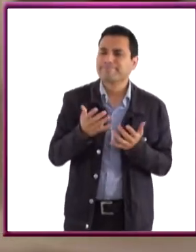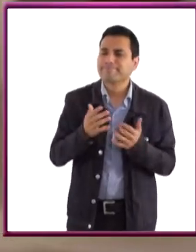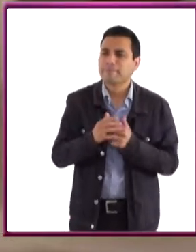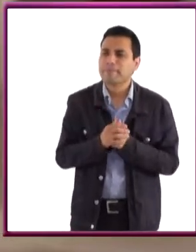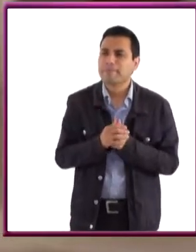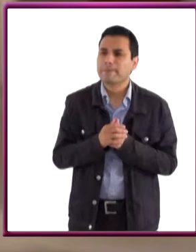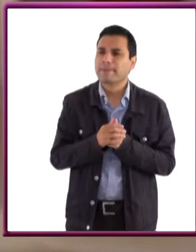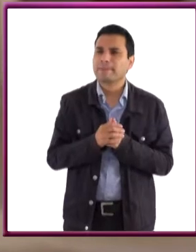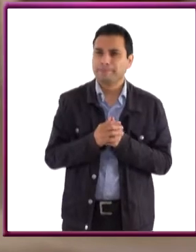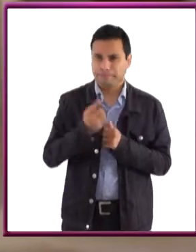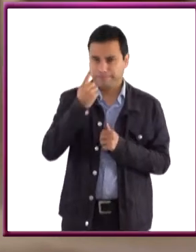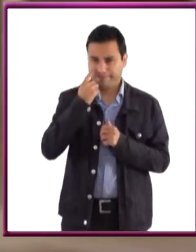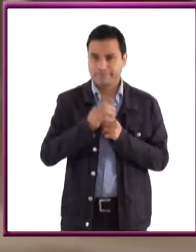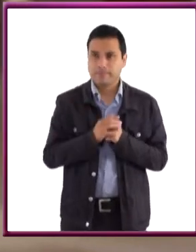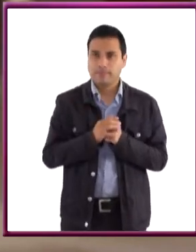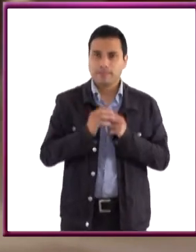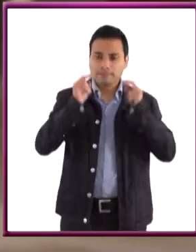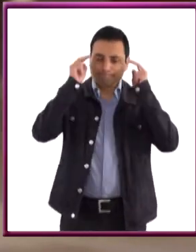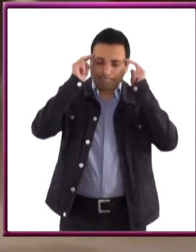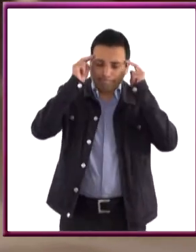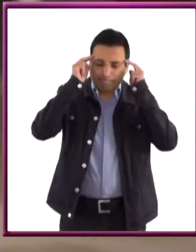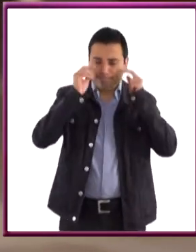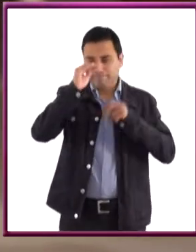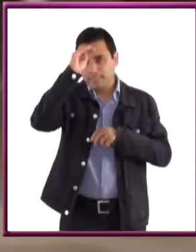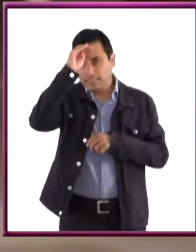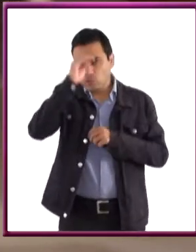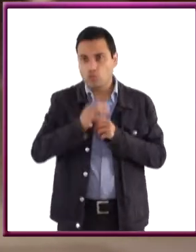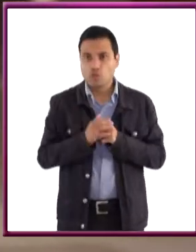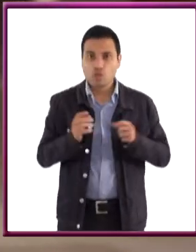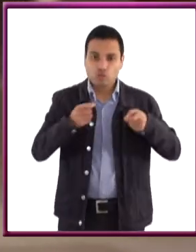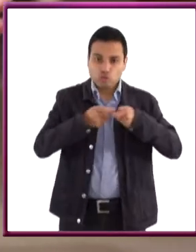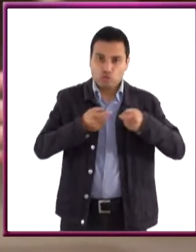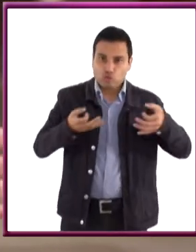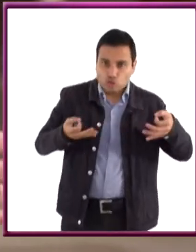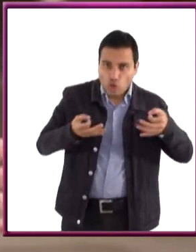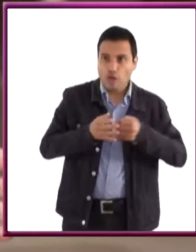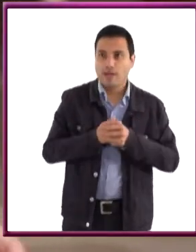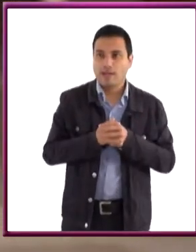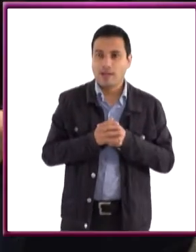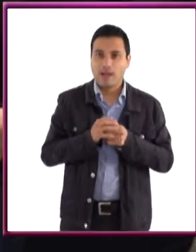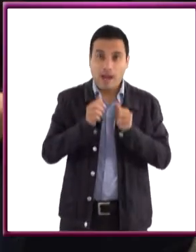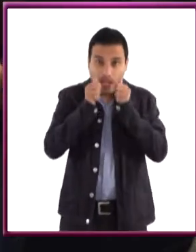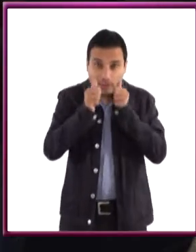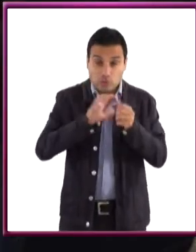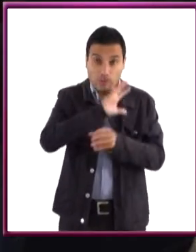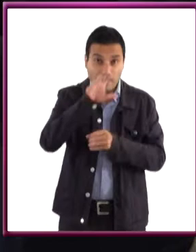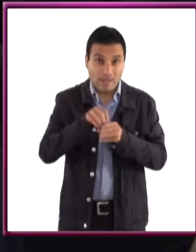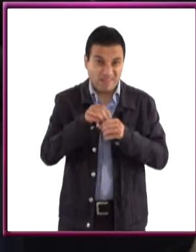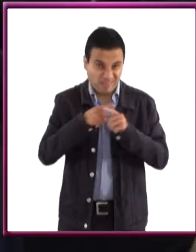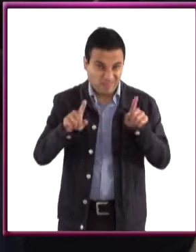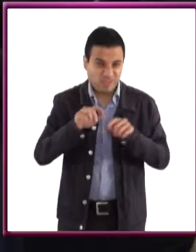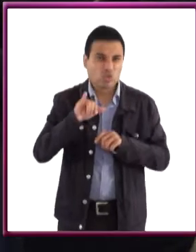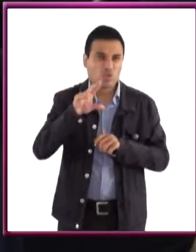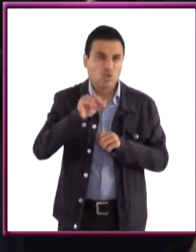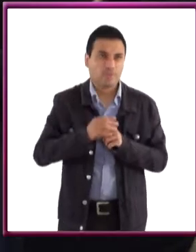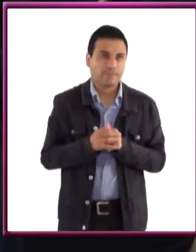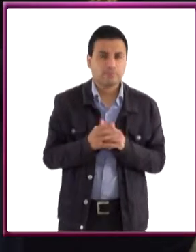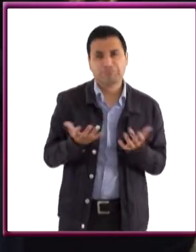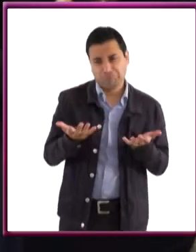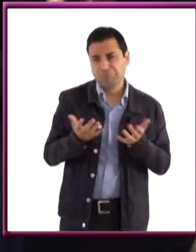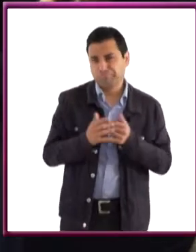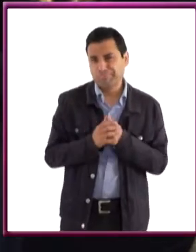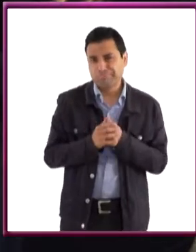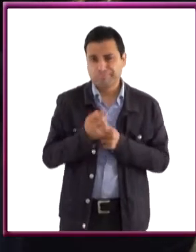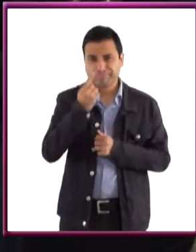alguna diferencia entre hacer meditación, hacer yoga y la atención plena? La atención plena